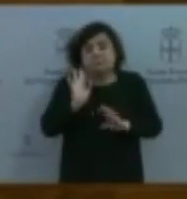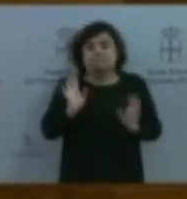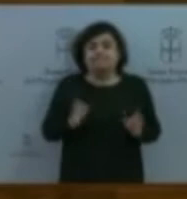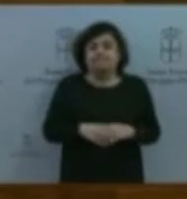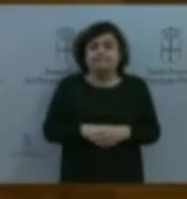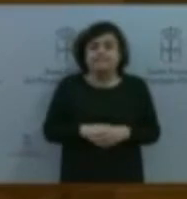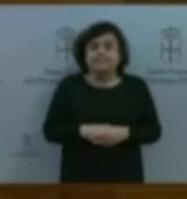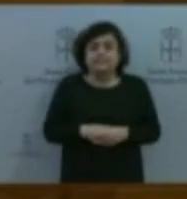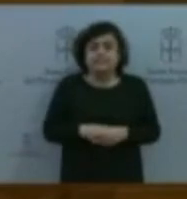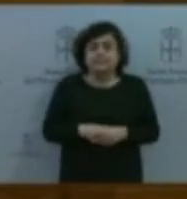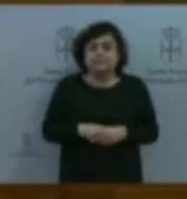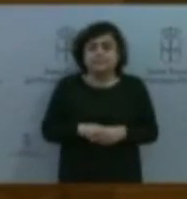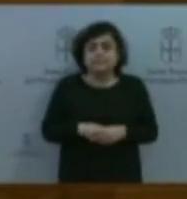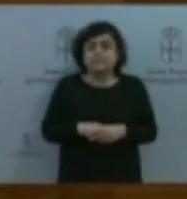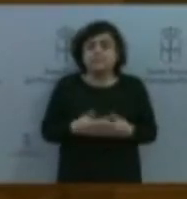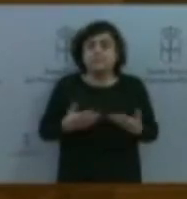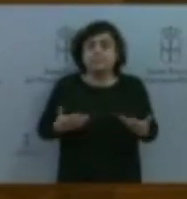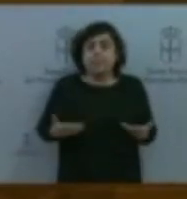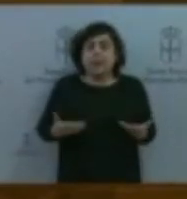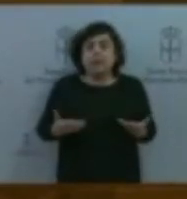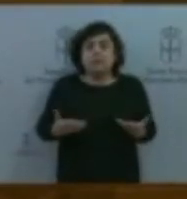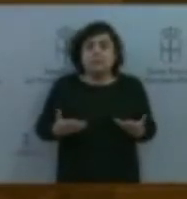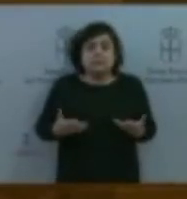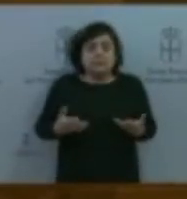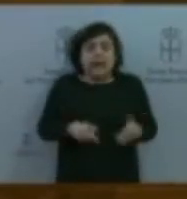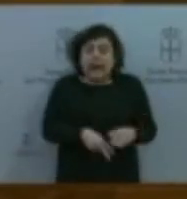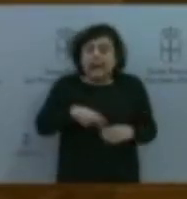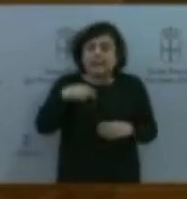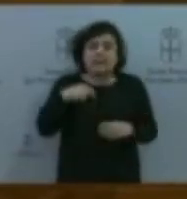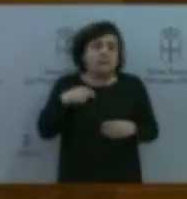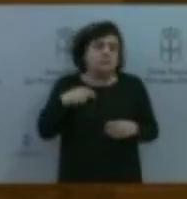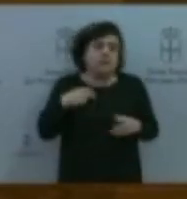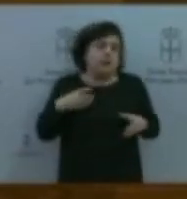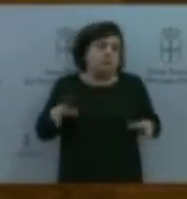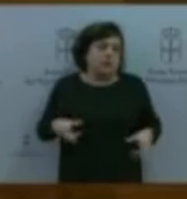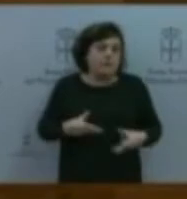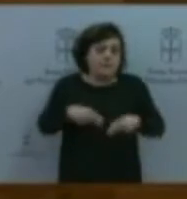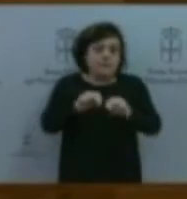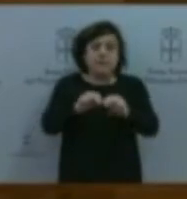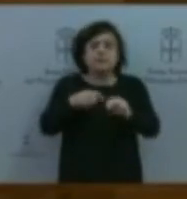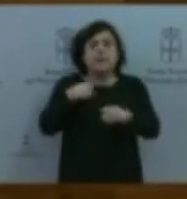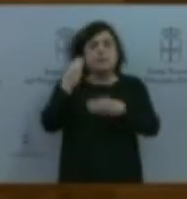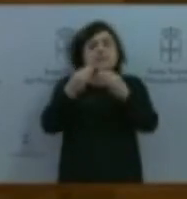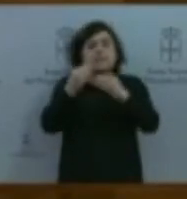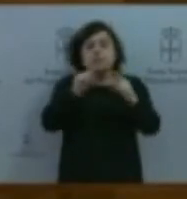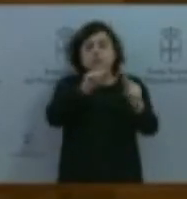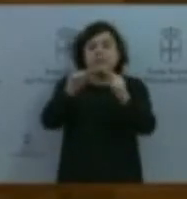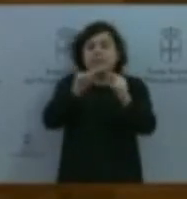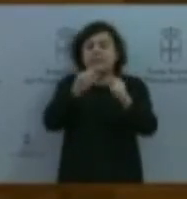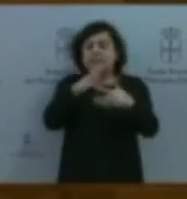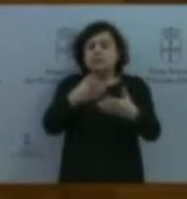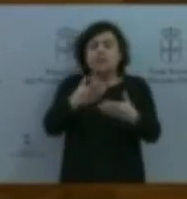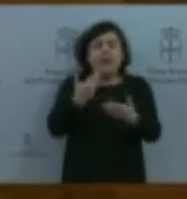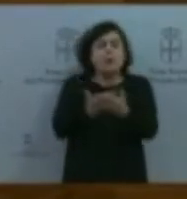términos generales, voy a cerrar. Creemos que este debate muestra que es un momento para hacer un esfuerzo para